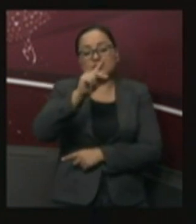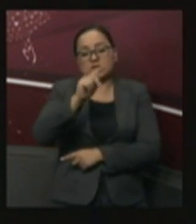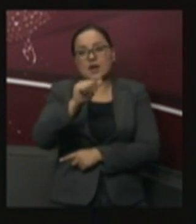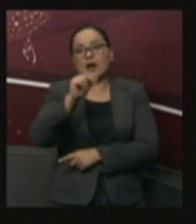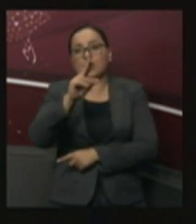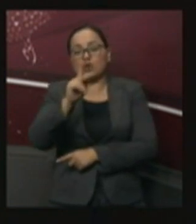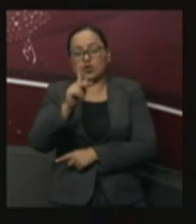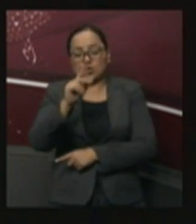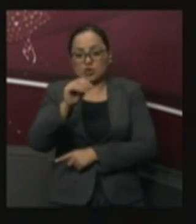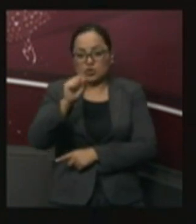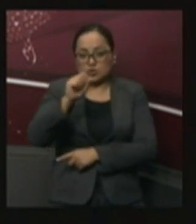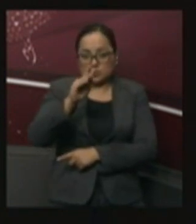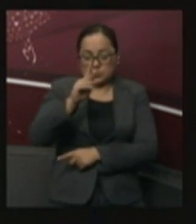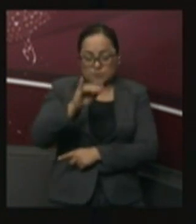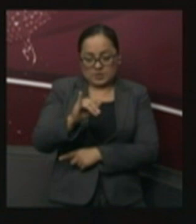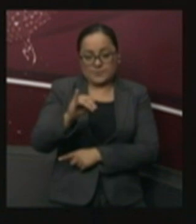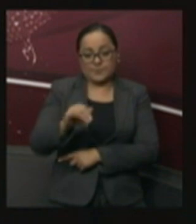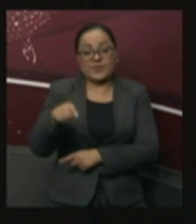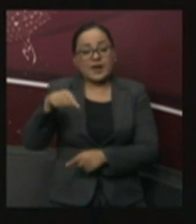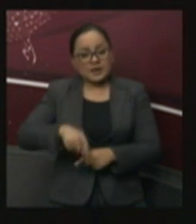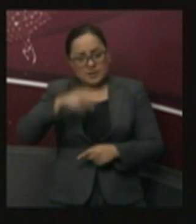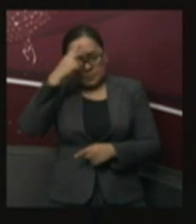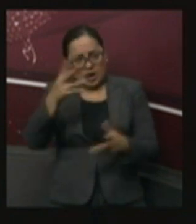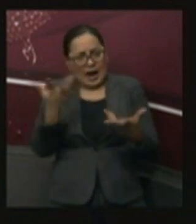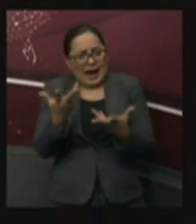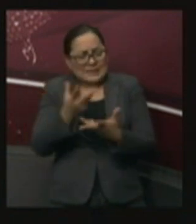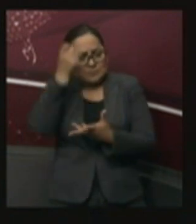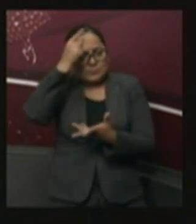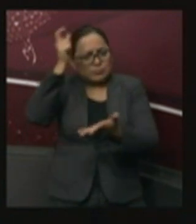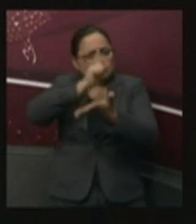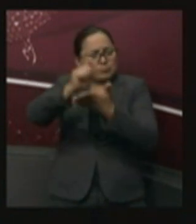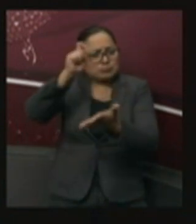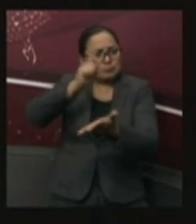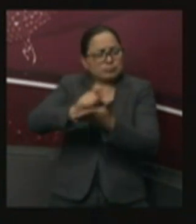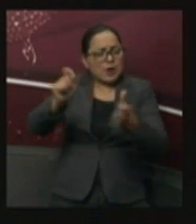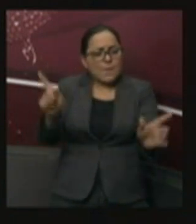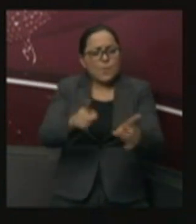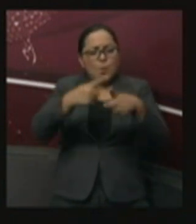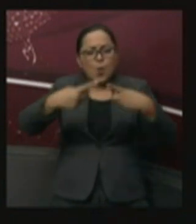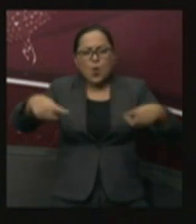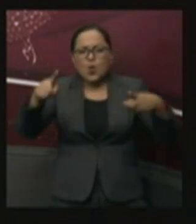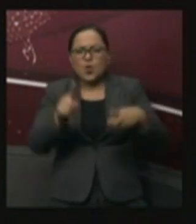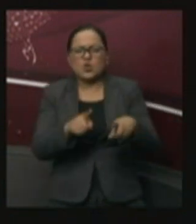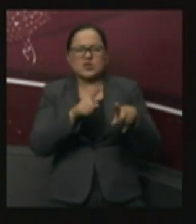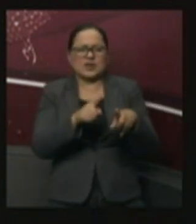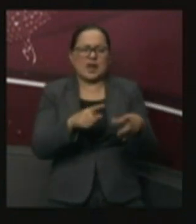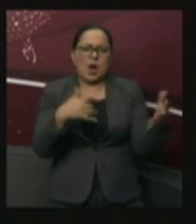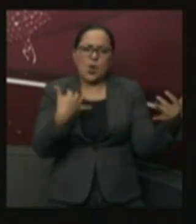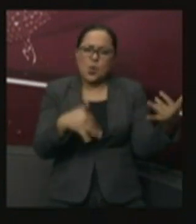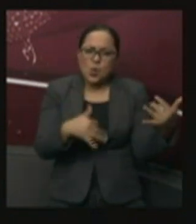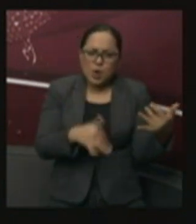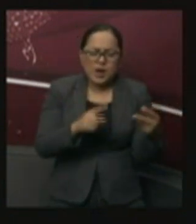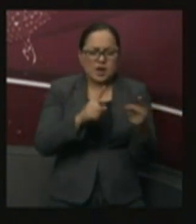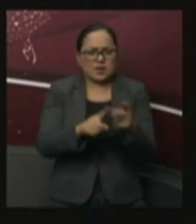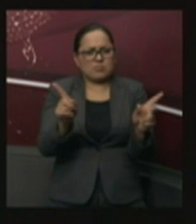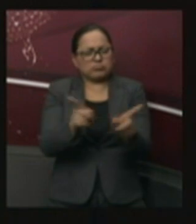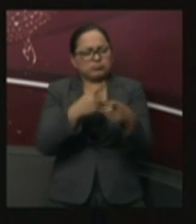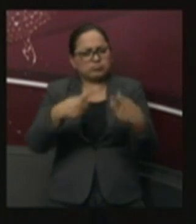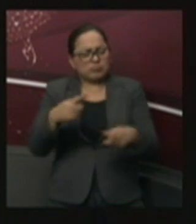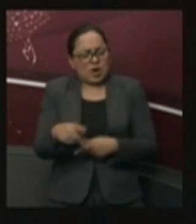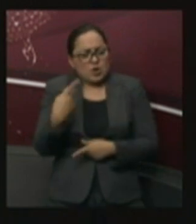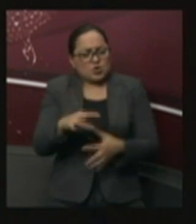México, pero que en México desarrolló una enorme cantidad de composiciones, óperas, cuartetos de cuerda, etcétera, etcétera, todos con